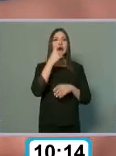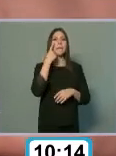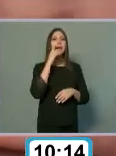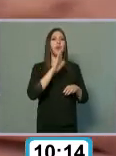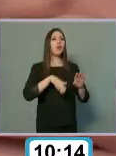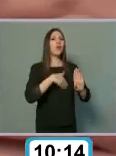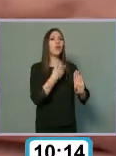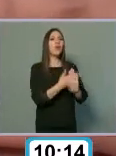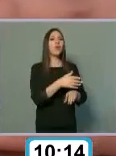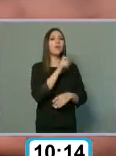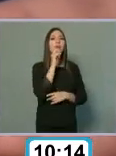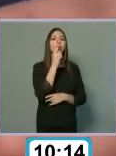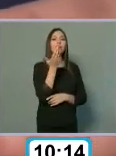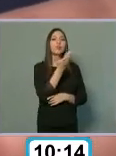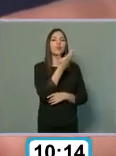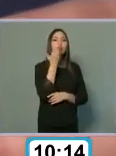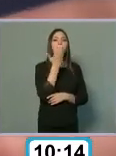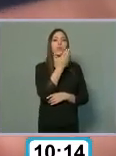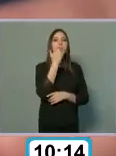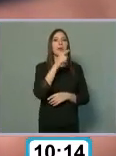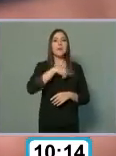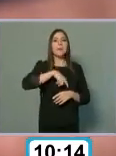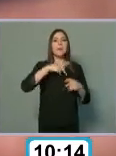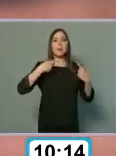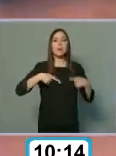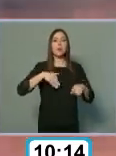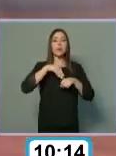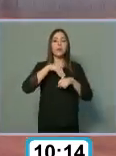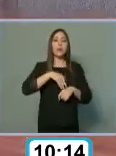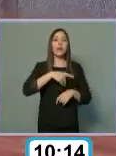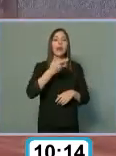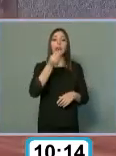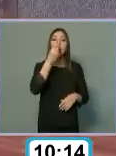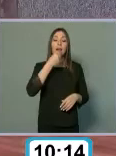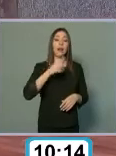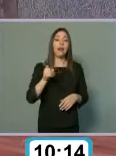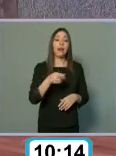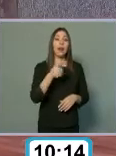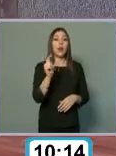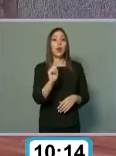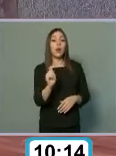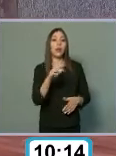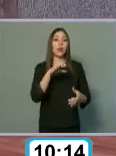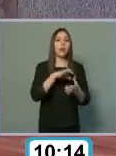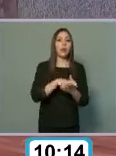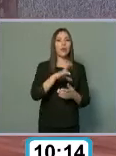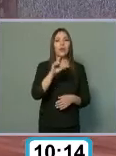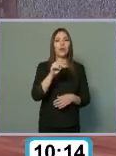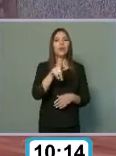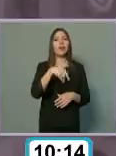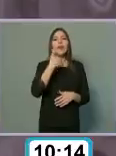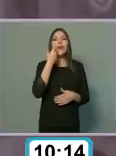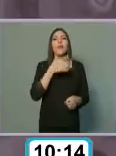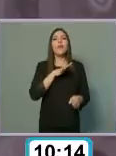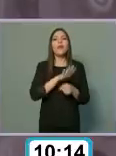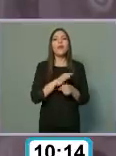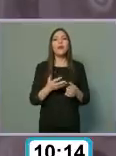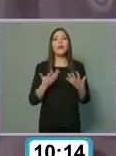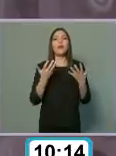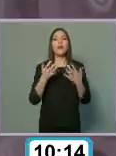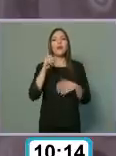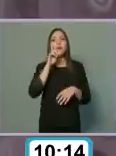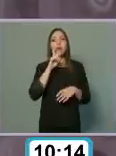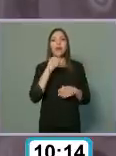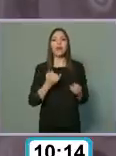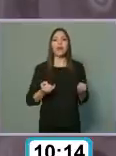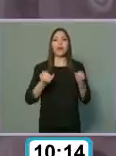de los modelos sociales que impone la sociedad de tener novio, casarse, eso. y es más de lo que queremos nosotras, la igualdad,